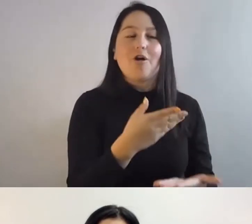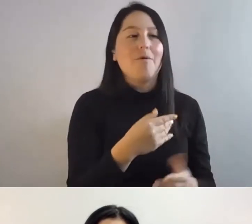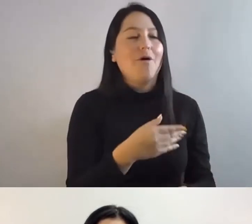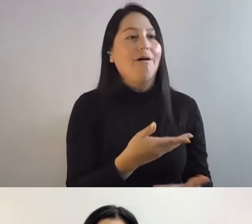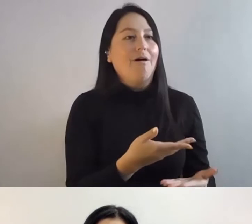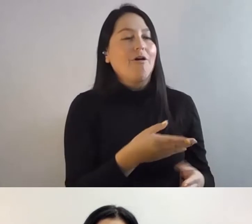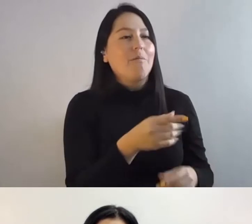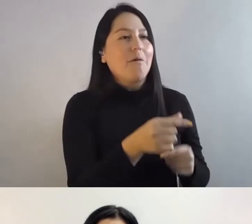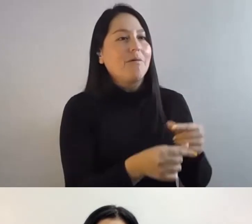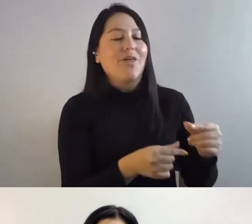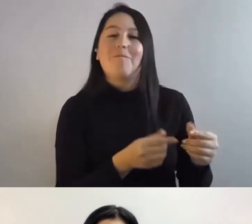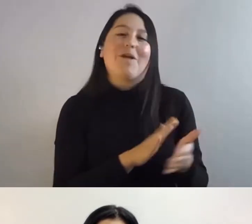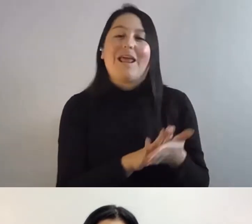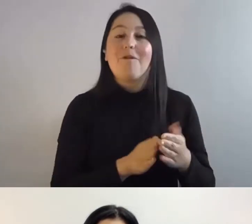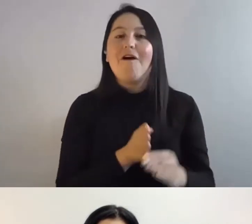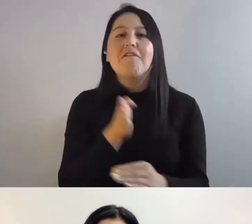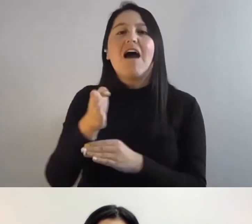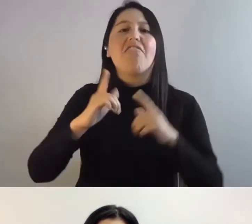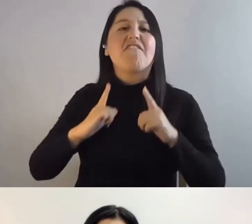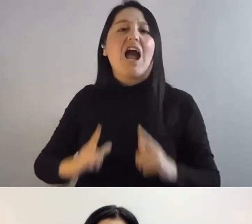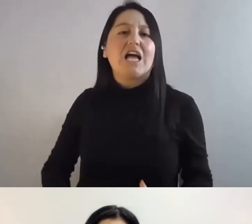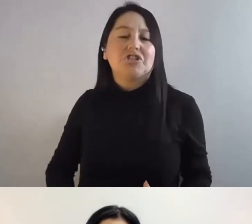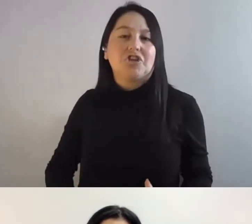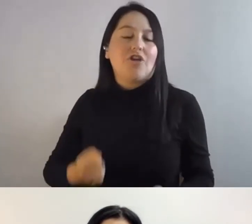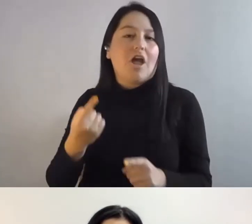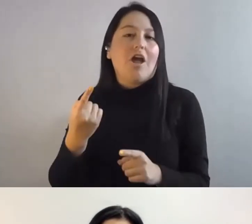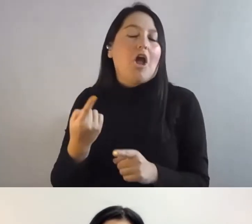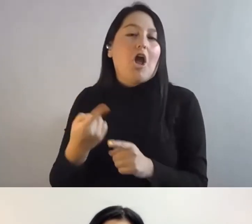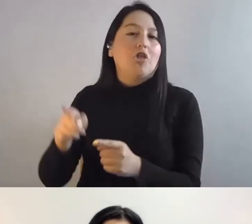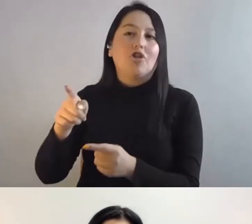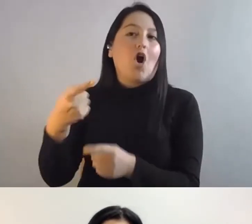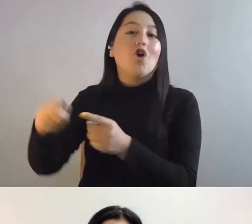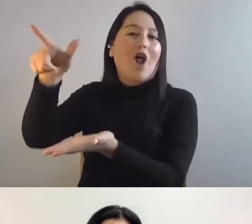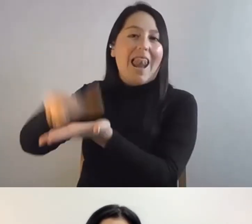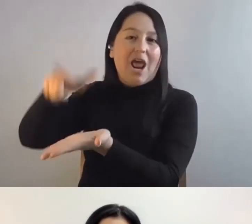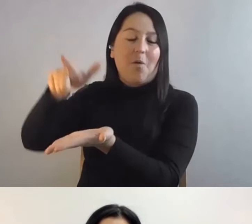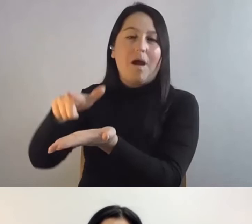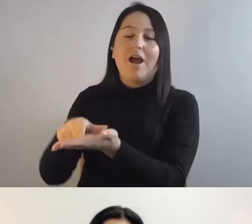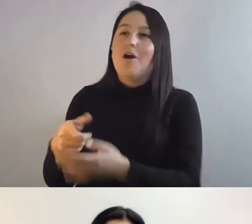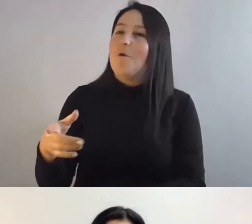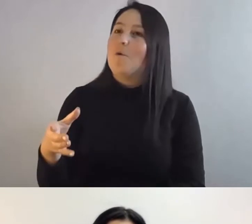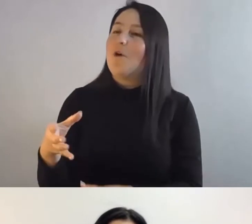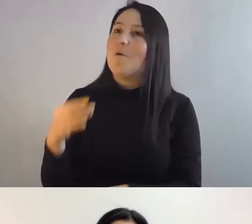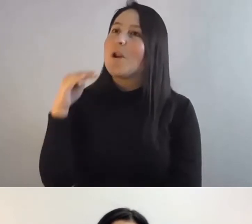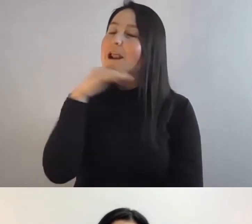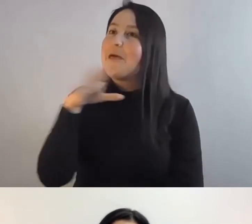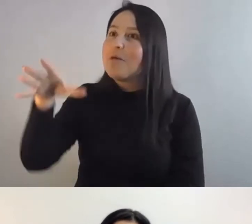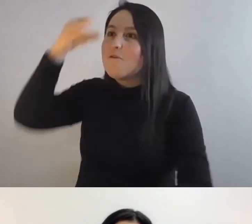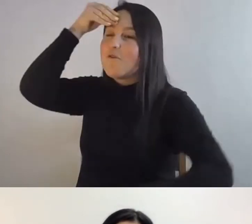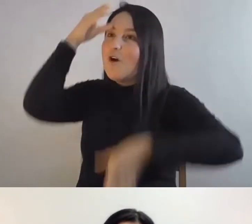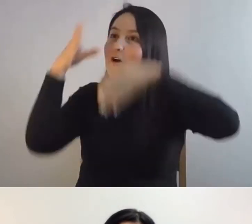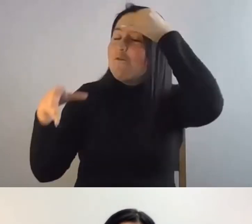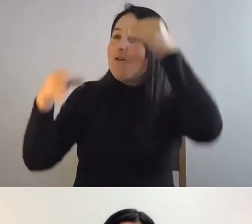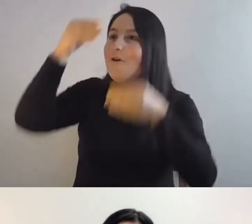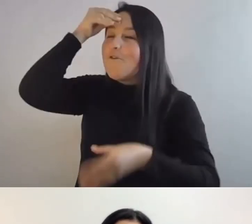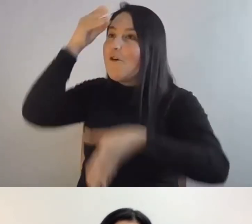uno de vacaciones en otro lugar del mundo donde se habla otro idioma, uno se empapa del idioma, aprende rápidamente, pero después igual si no lo vuelve